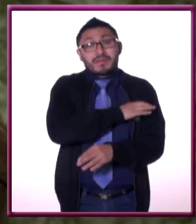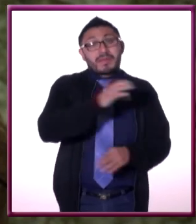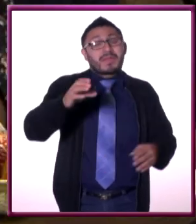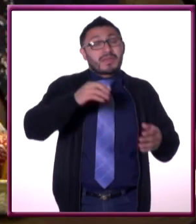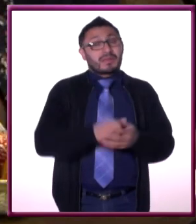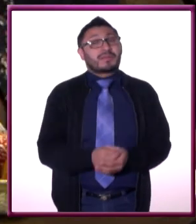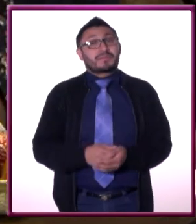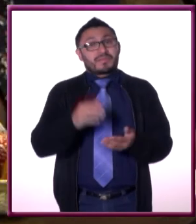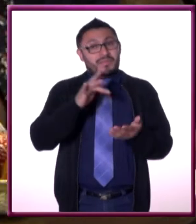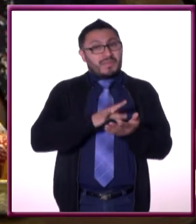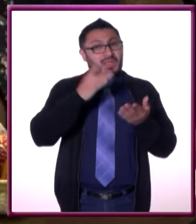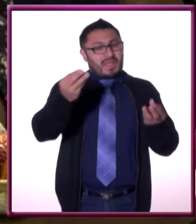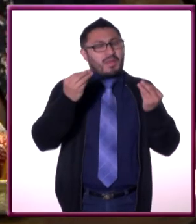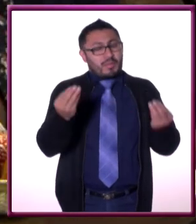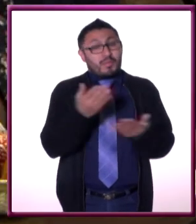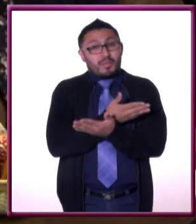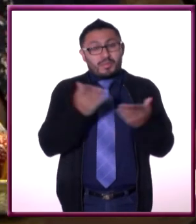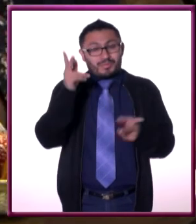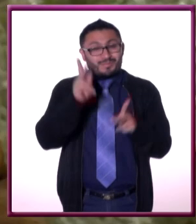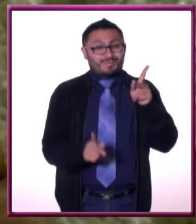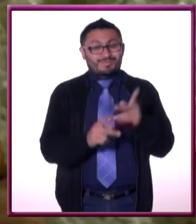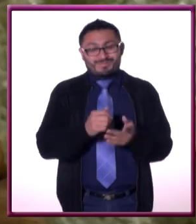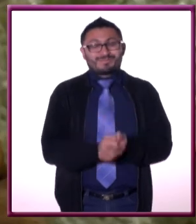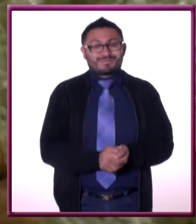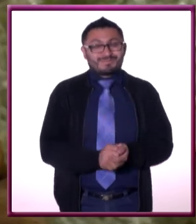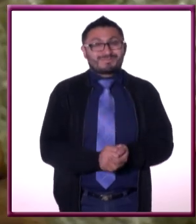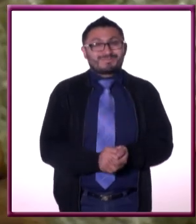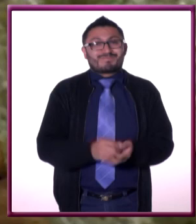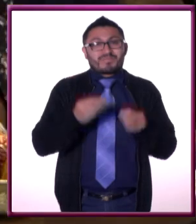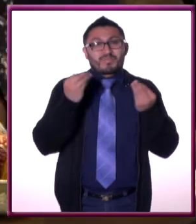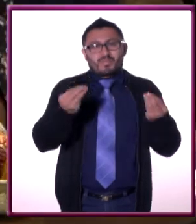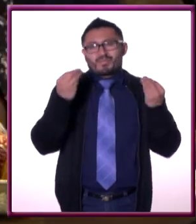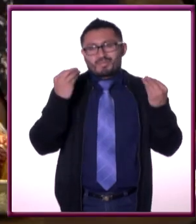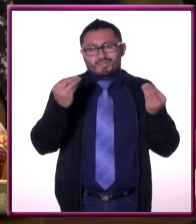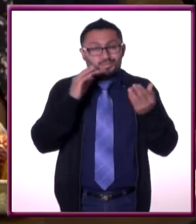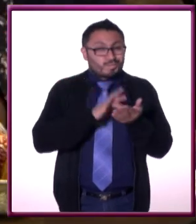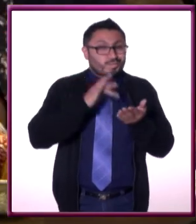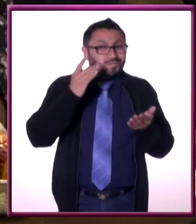mexicana. Yo les agradezco mucho esta charla. Gracias.